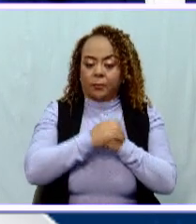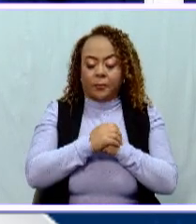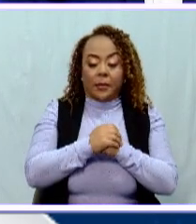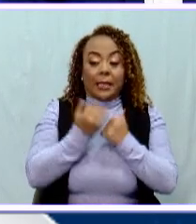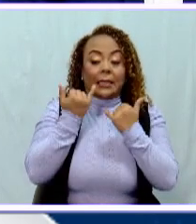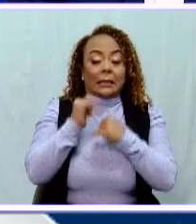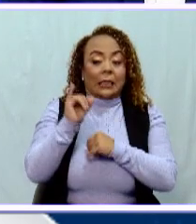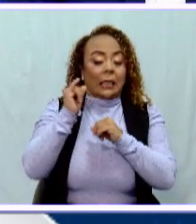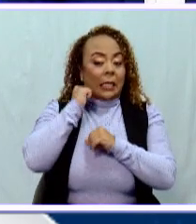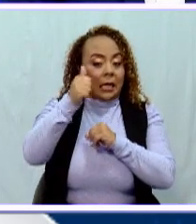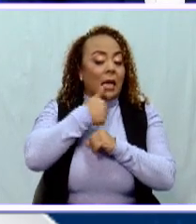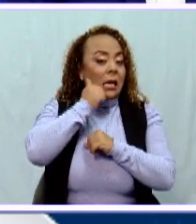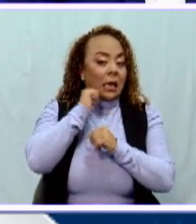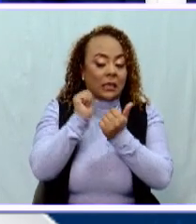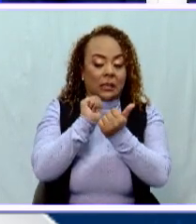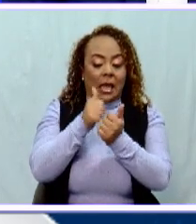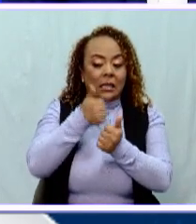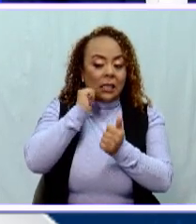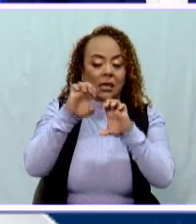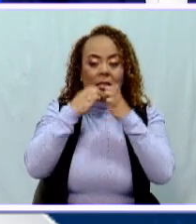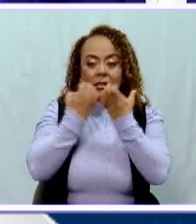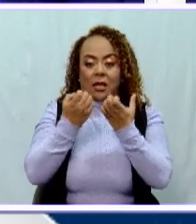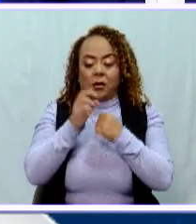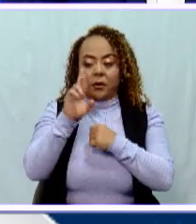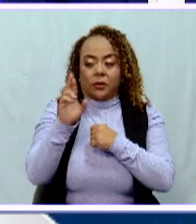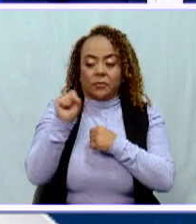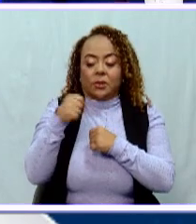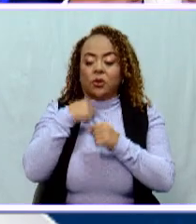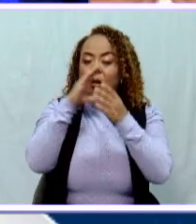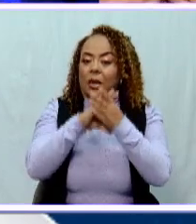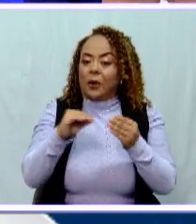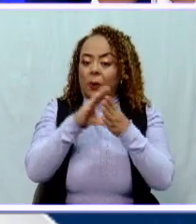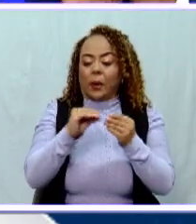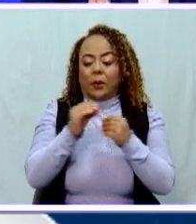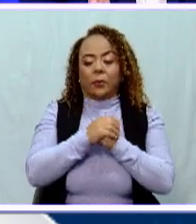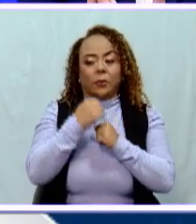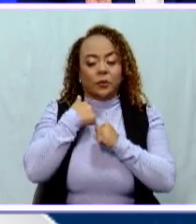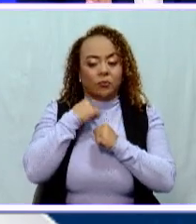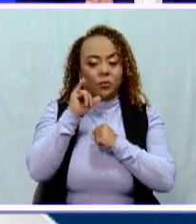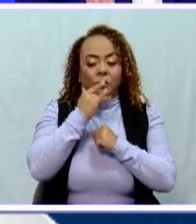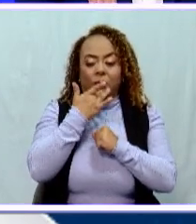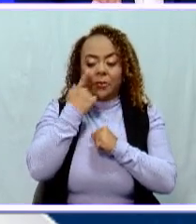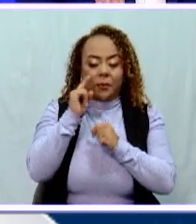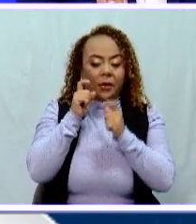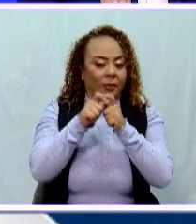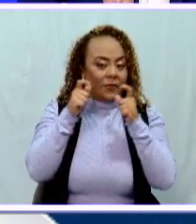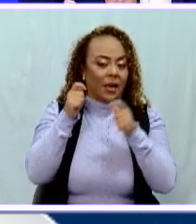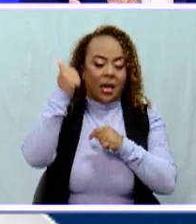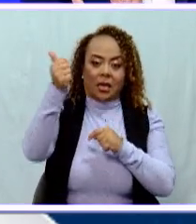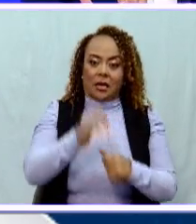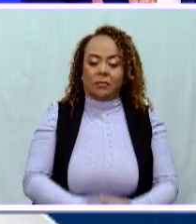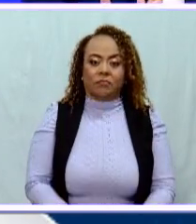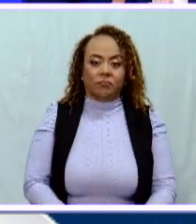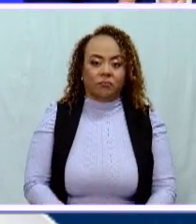liga deportiva alajuelen si hubiera ganado ayer en el Estadio Ricardo Saprissa le cuento que ahí sí yo sentiría como favorito para la gran final a la liga